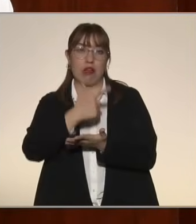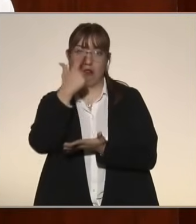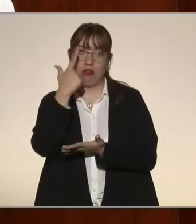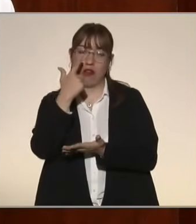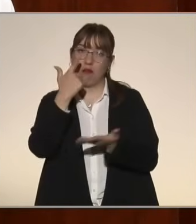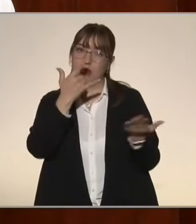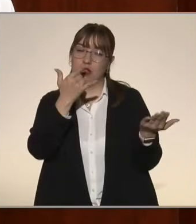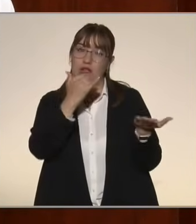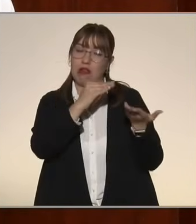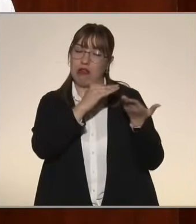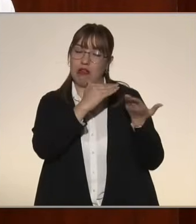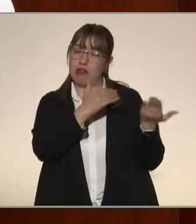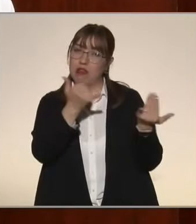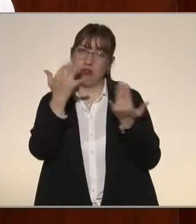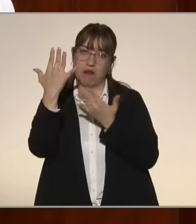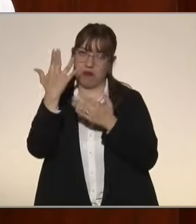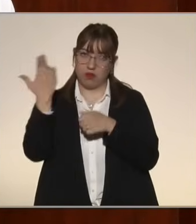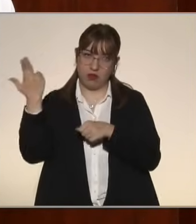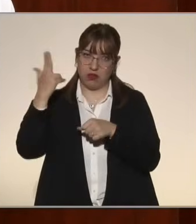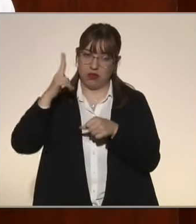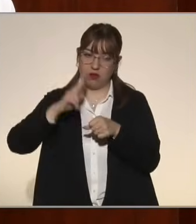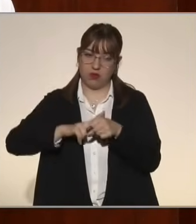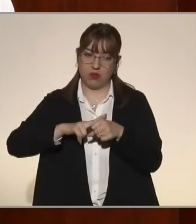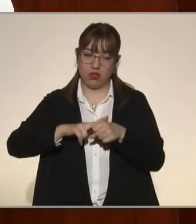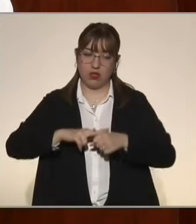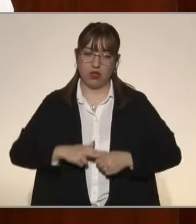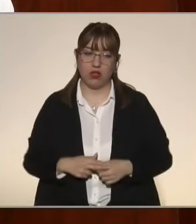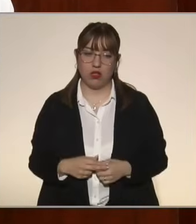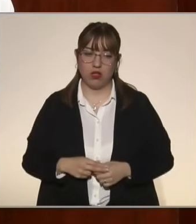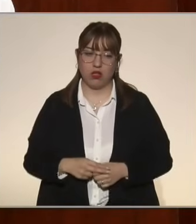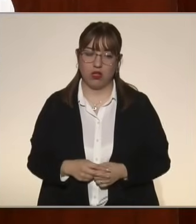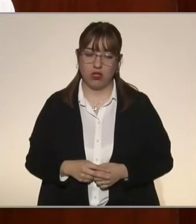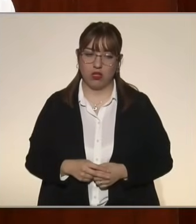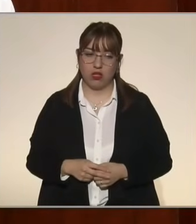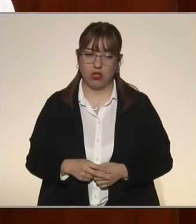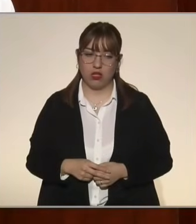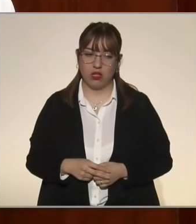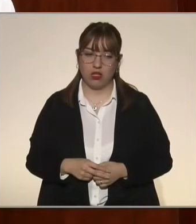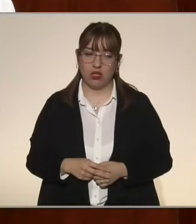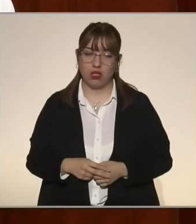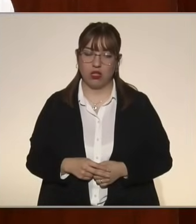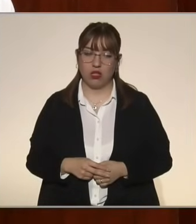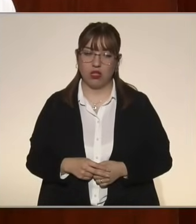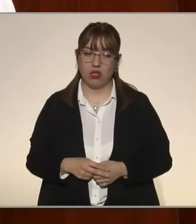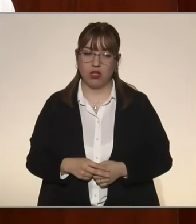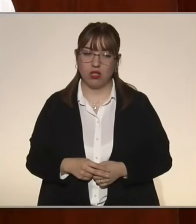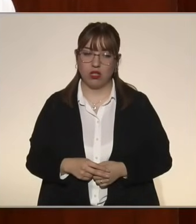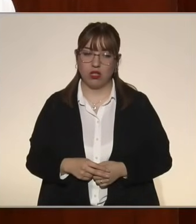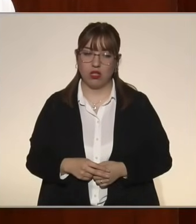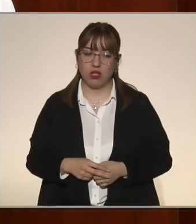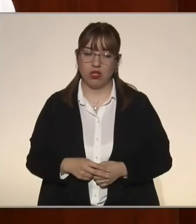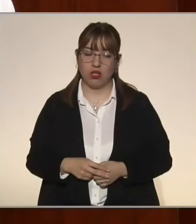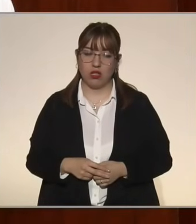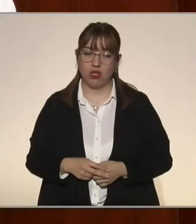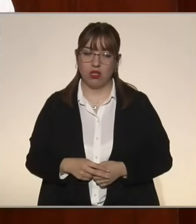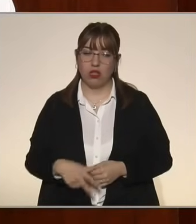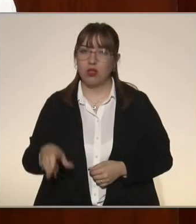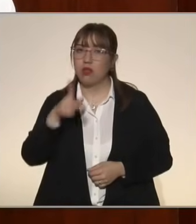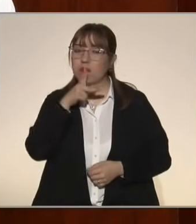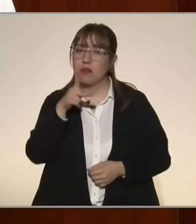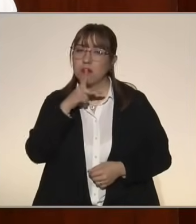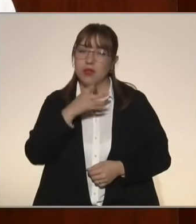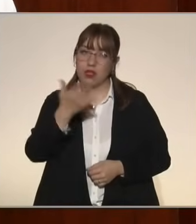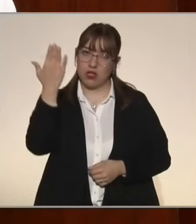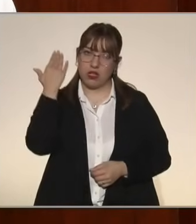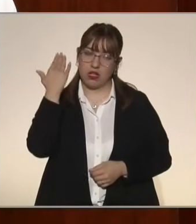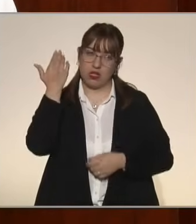hospital y ¿De COVID? No, sí, él sufría de los bronquios,